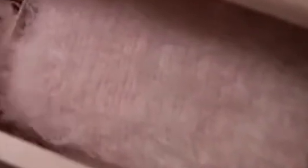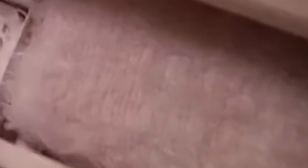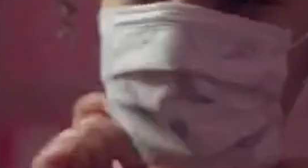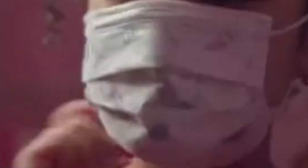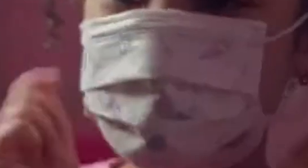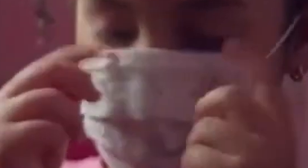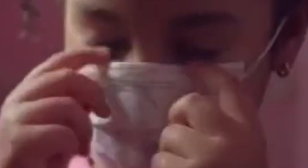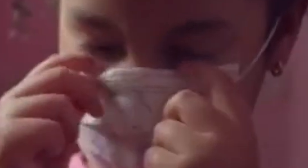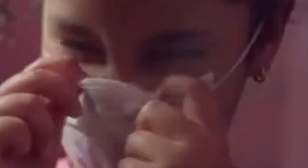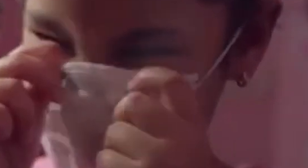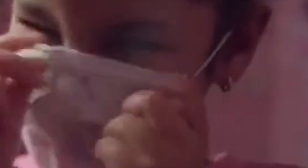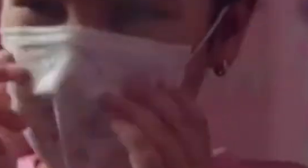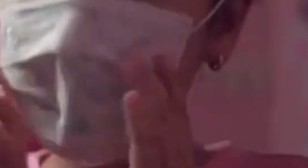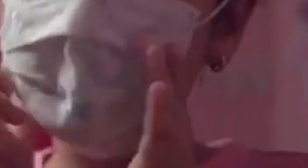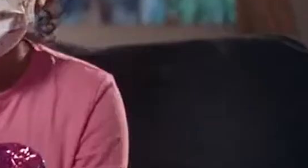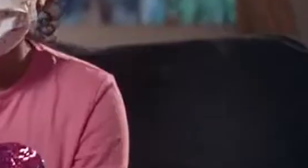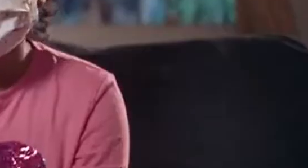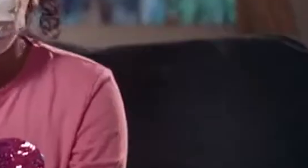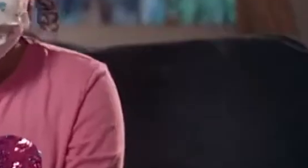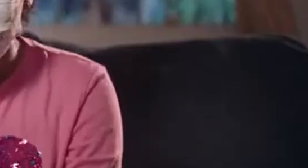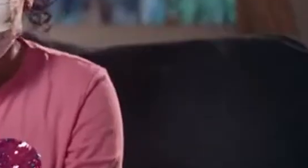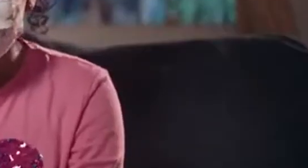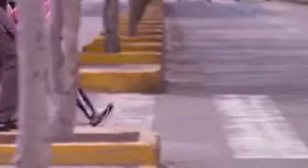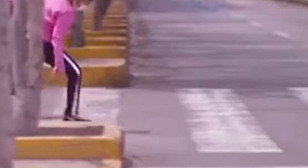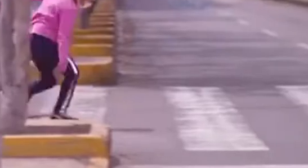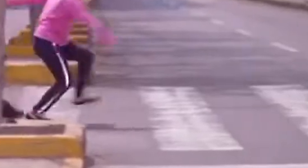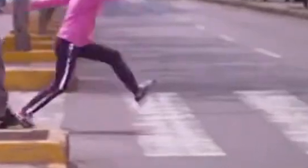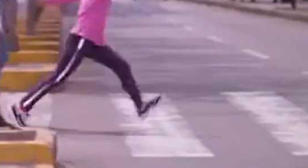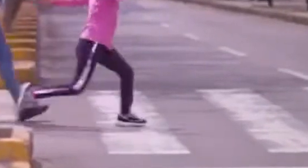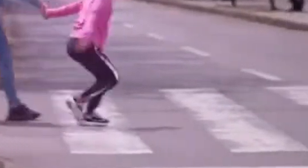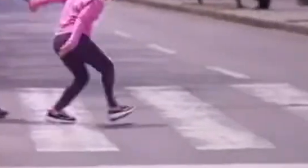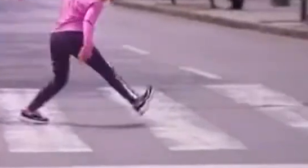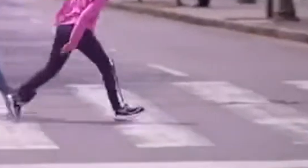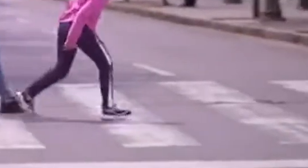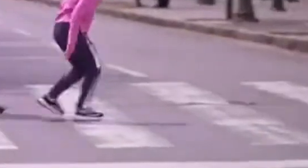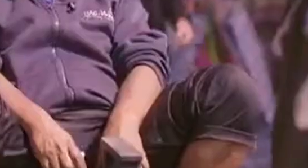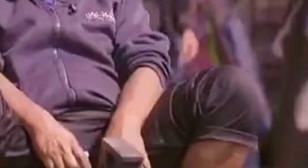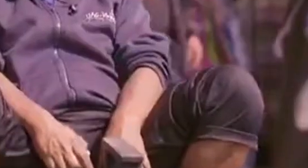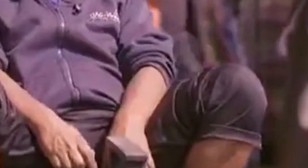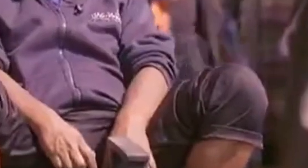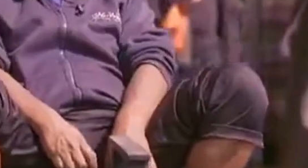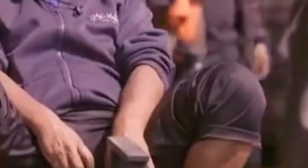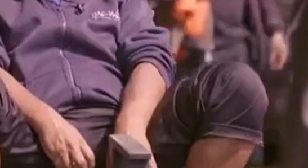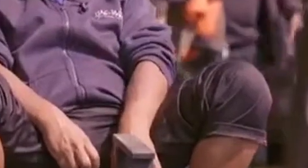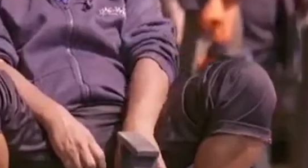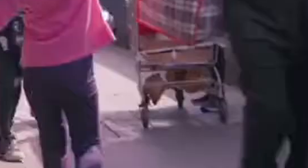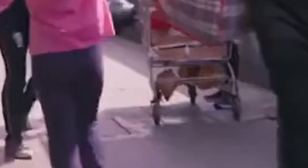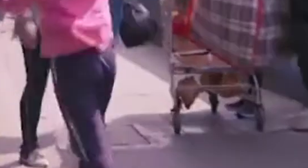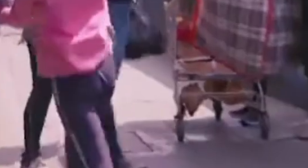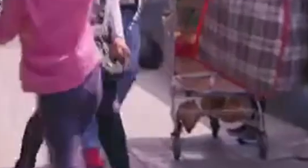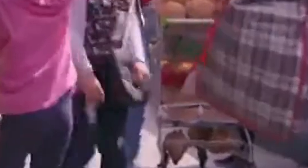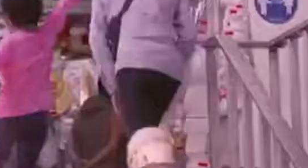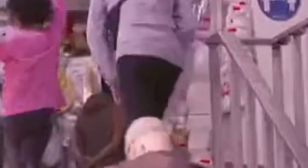A todo el mundo le molesta la pandemia. A mí me encanta. Things could stay the way